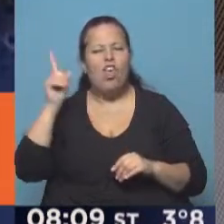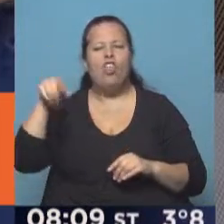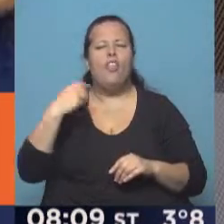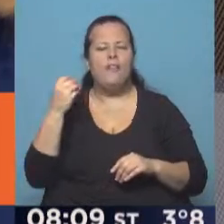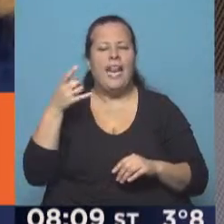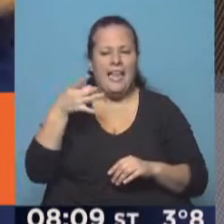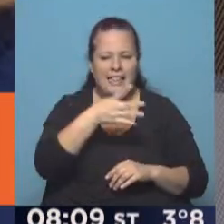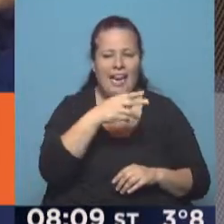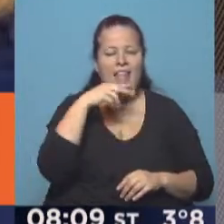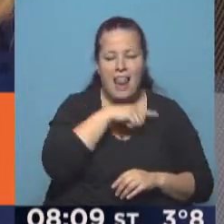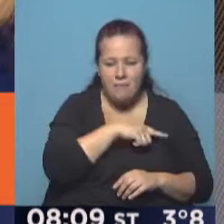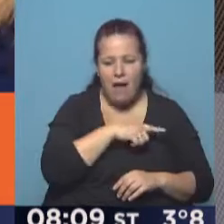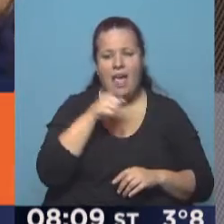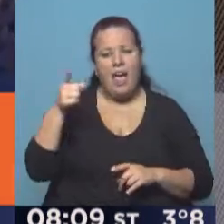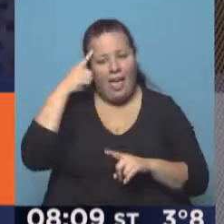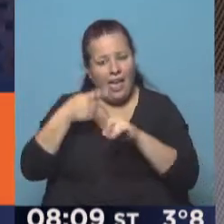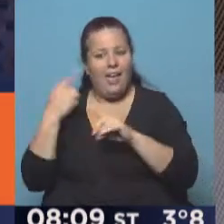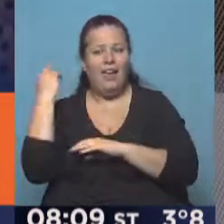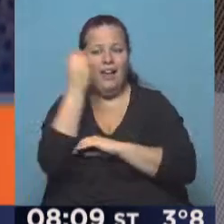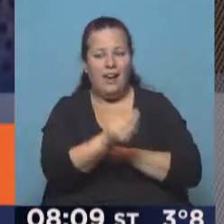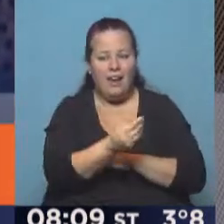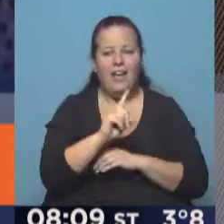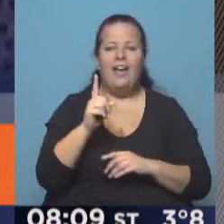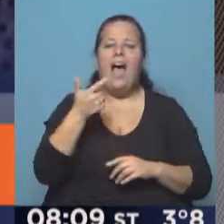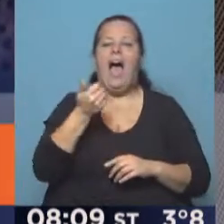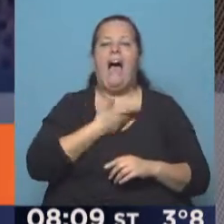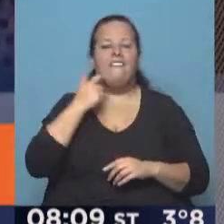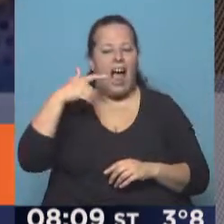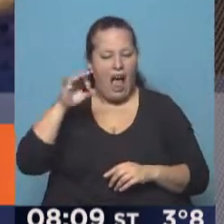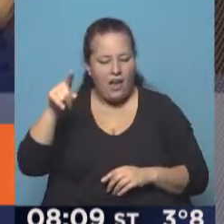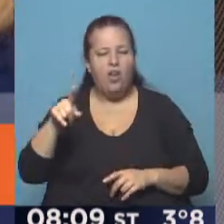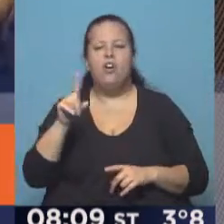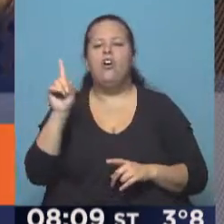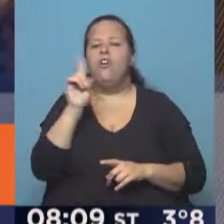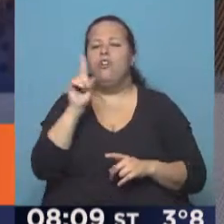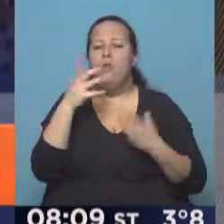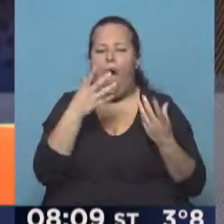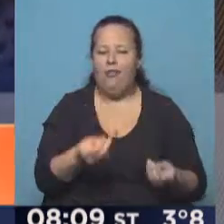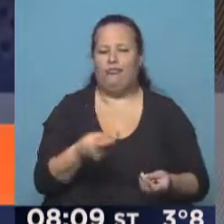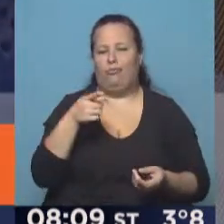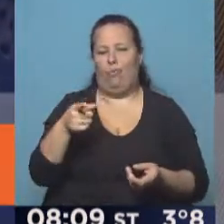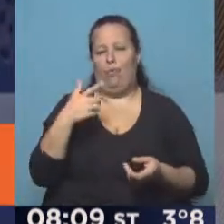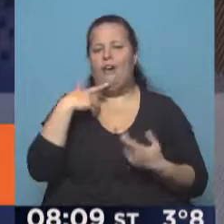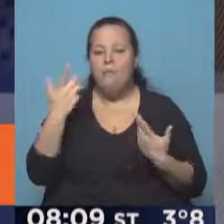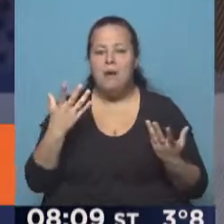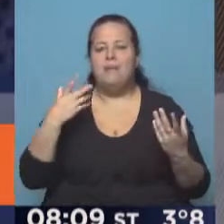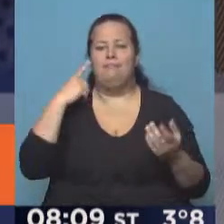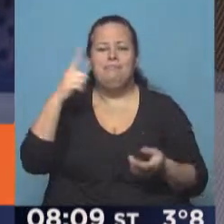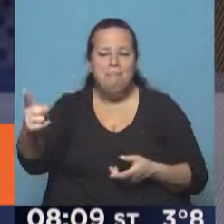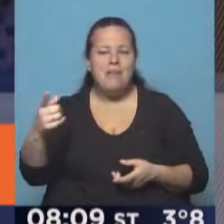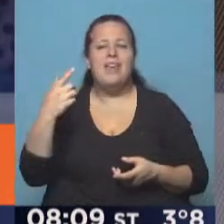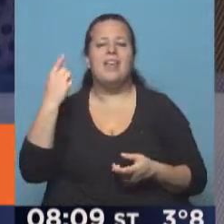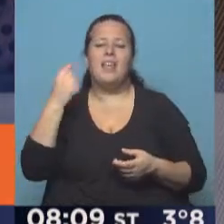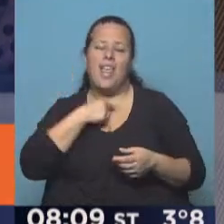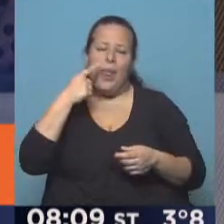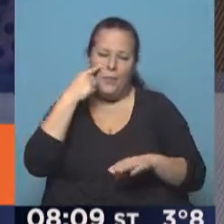fue en un tren en Alemania, había sido un refugiado. No ayuda, afganos, sí, muchas gracias, no ayudan esas historias frente a los miles que tienen buena